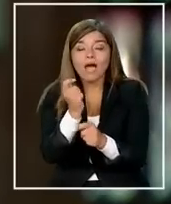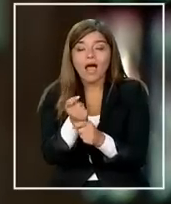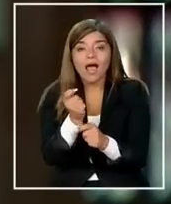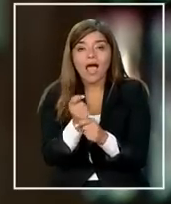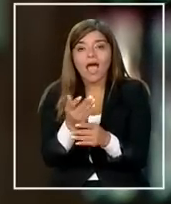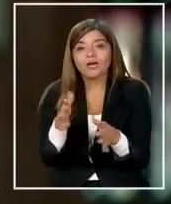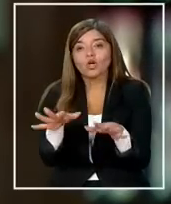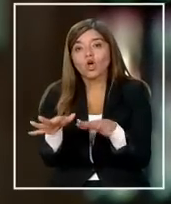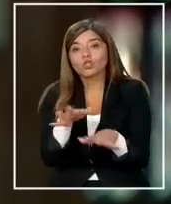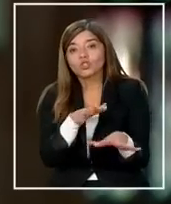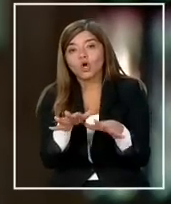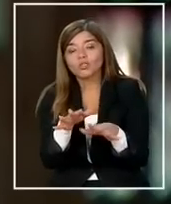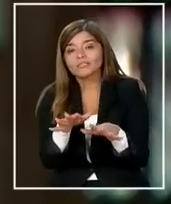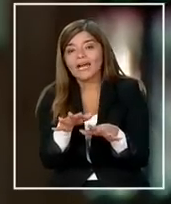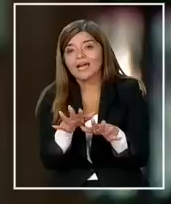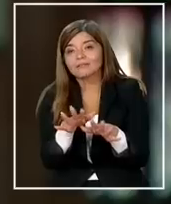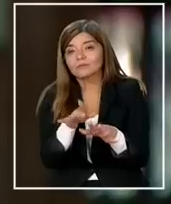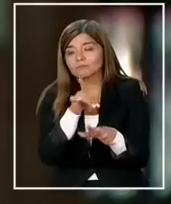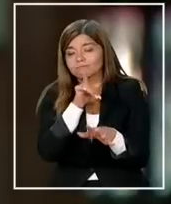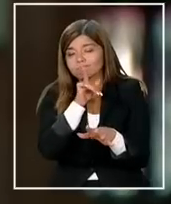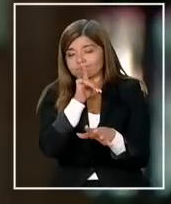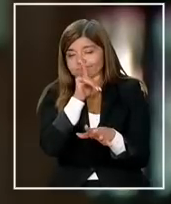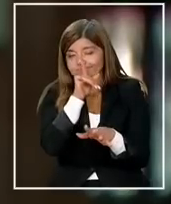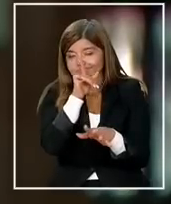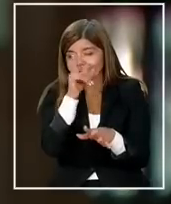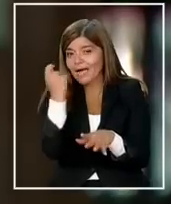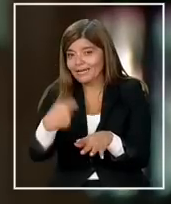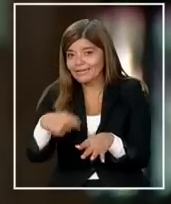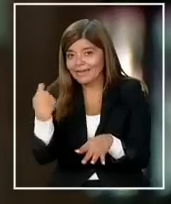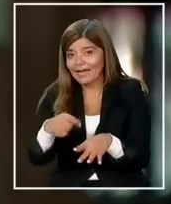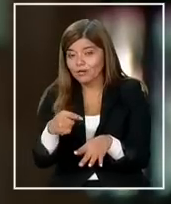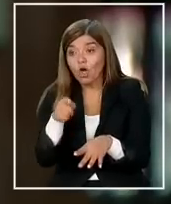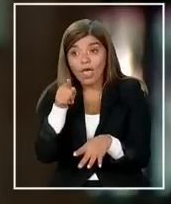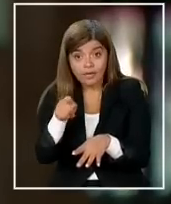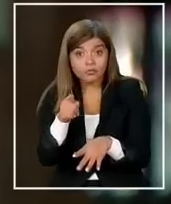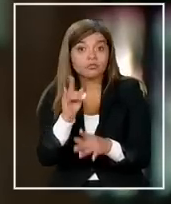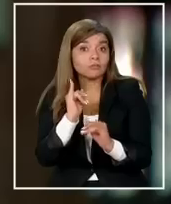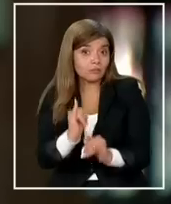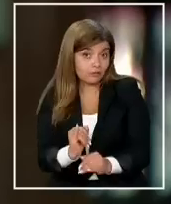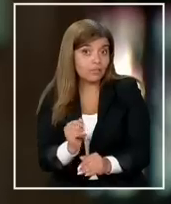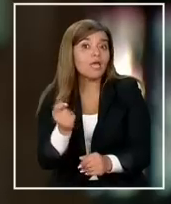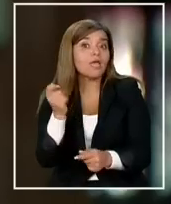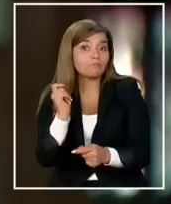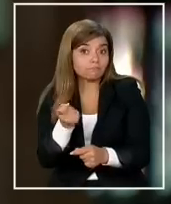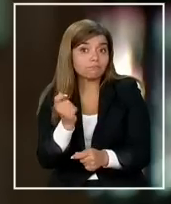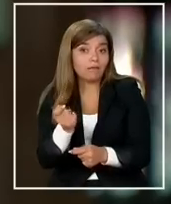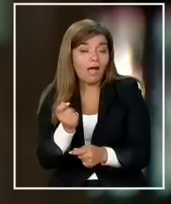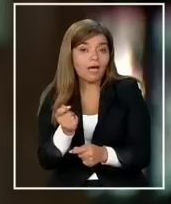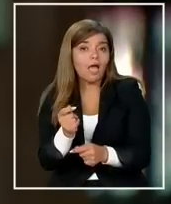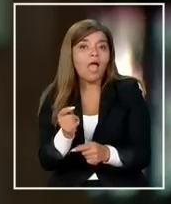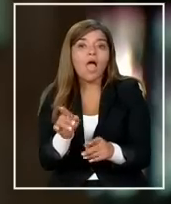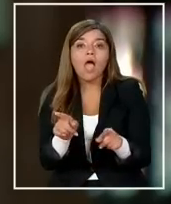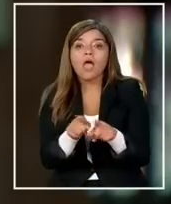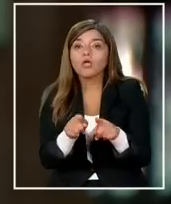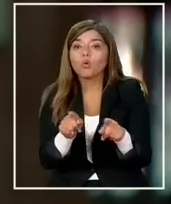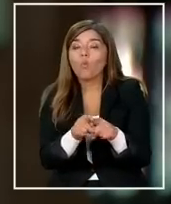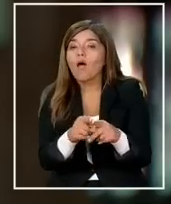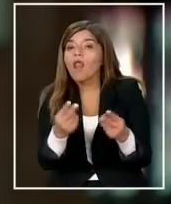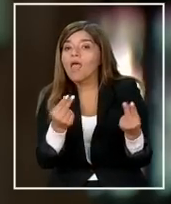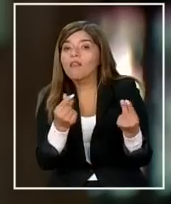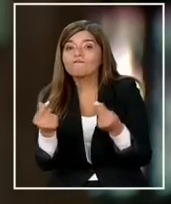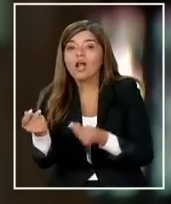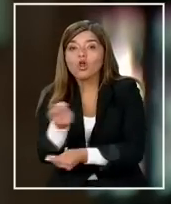un artículo de lujo caro. Y en ese caso, ese sí es un ingreso. Y por lo tanto, se tiene que ver cuál es el